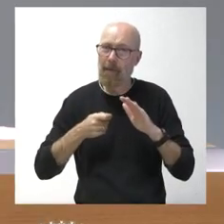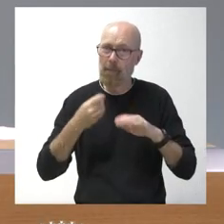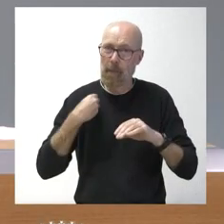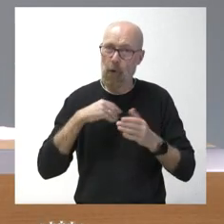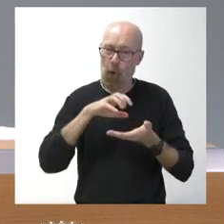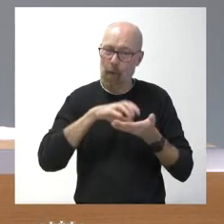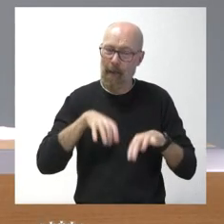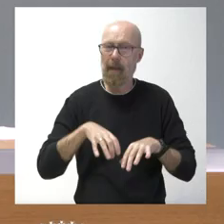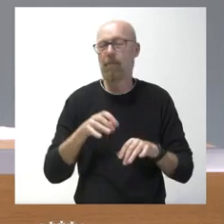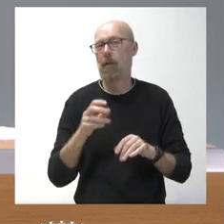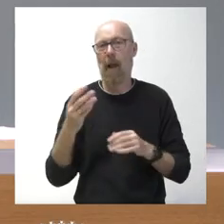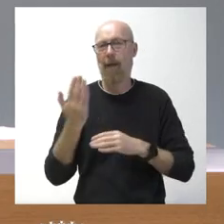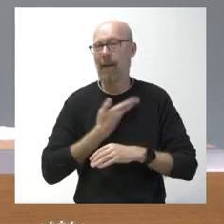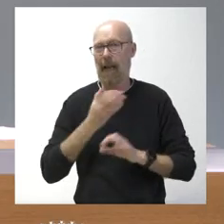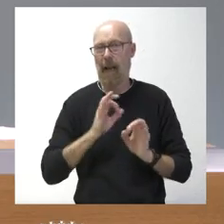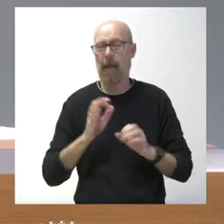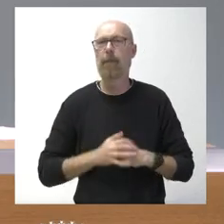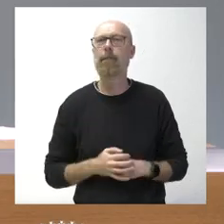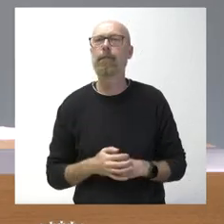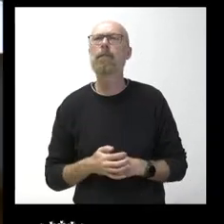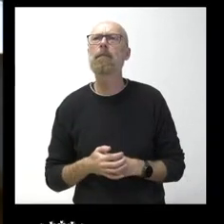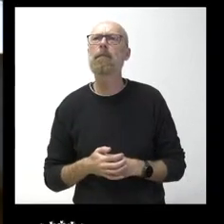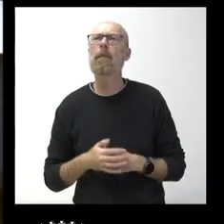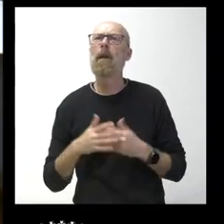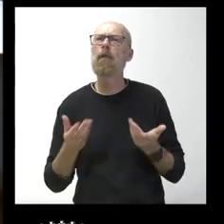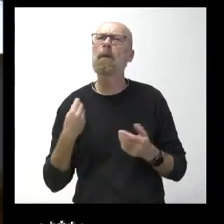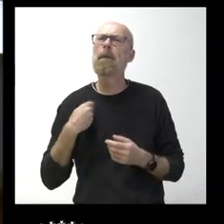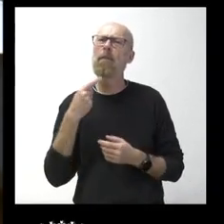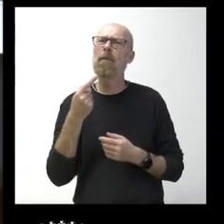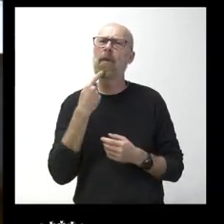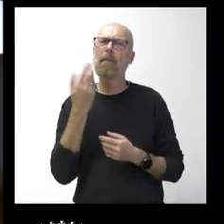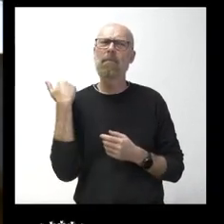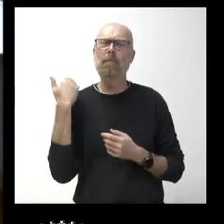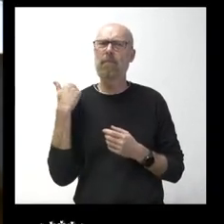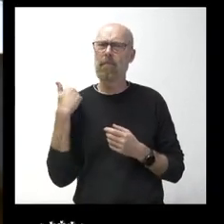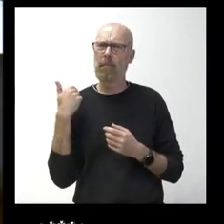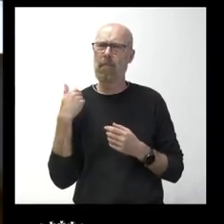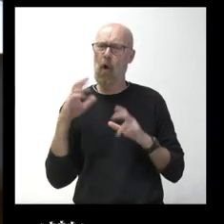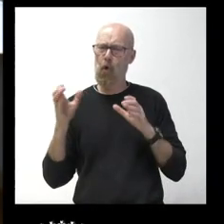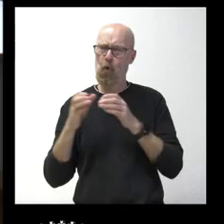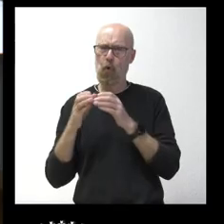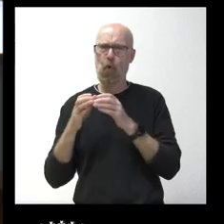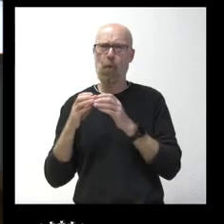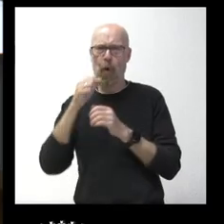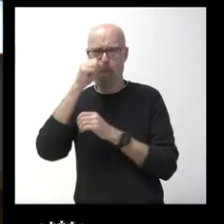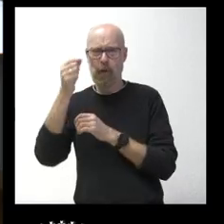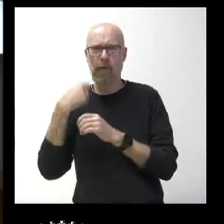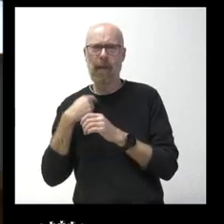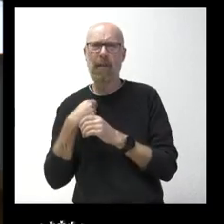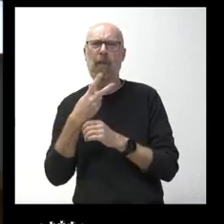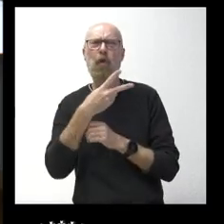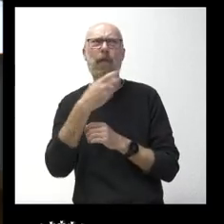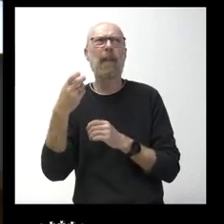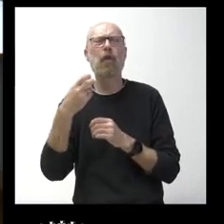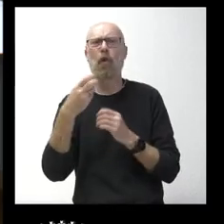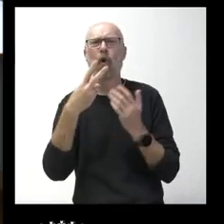autónomas Entonces no dan por válido la cifra que que aportó el el grupo socialista que habl de 282 millones de de